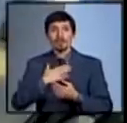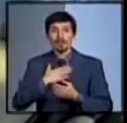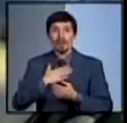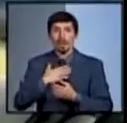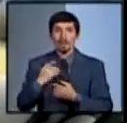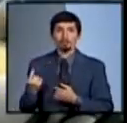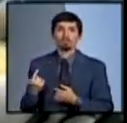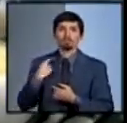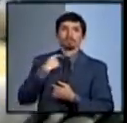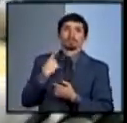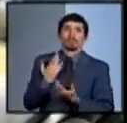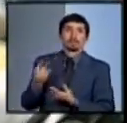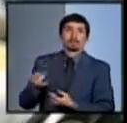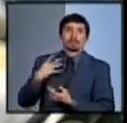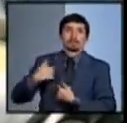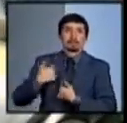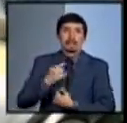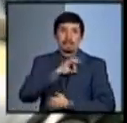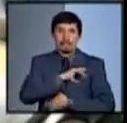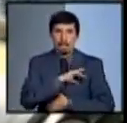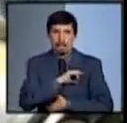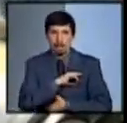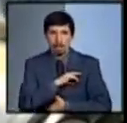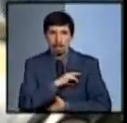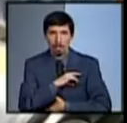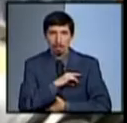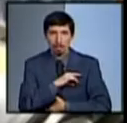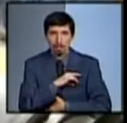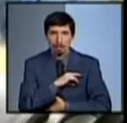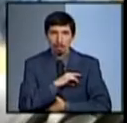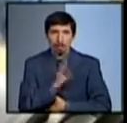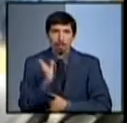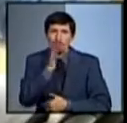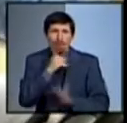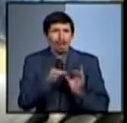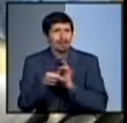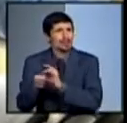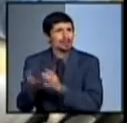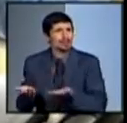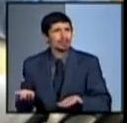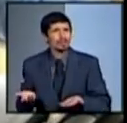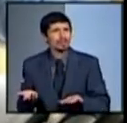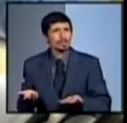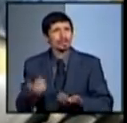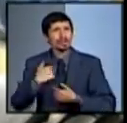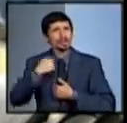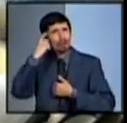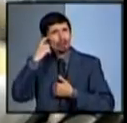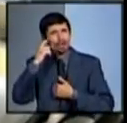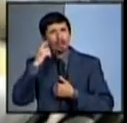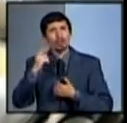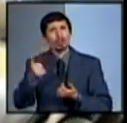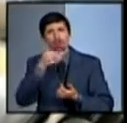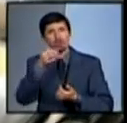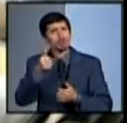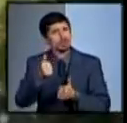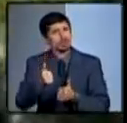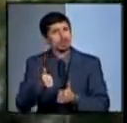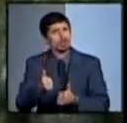perjudicar a un equipo como Chile. O sea, no tenía razón. Yo lo encontré que estaba bien lo que decía,